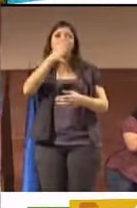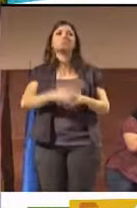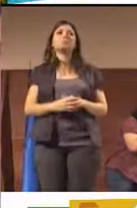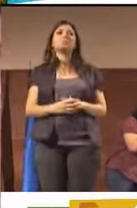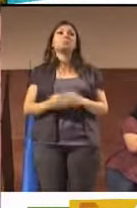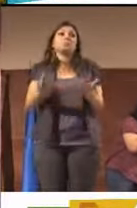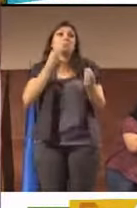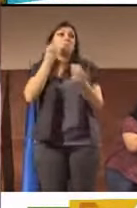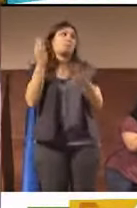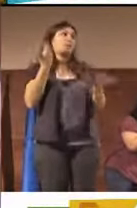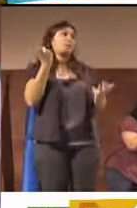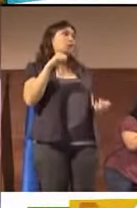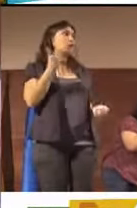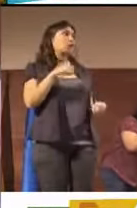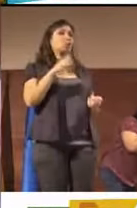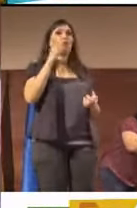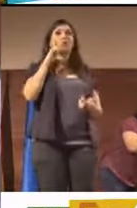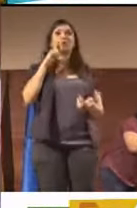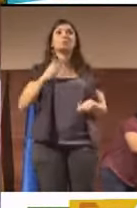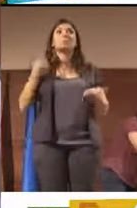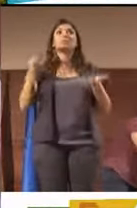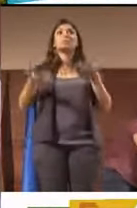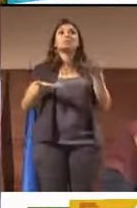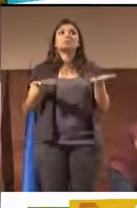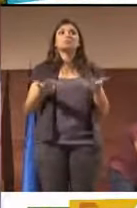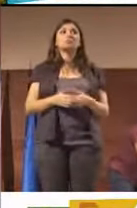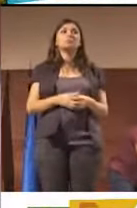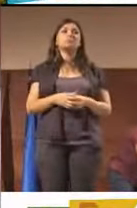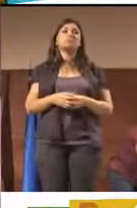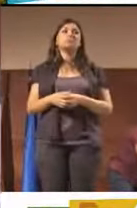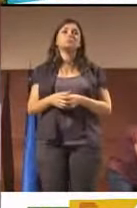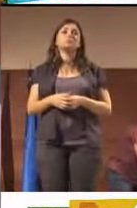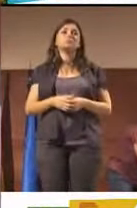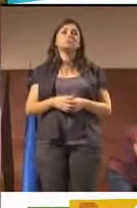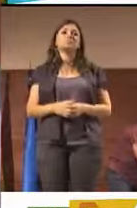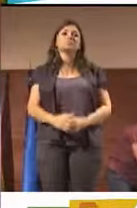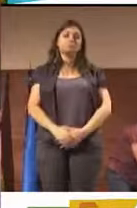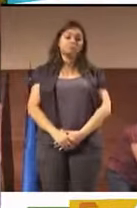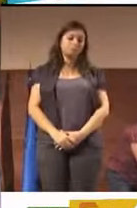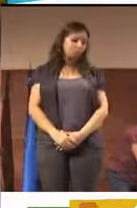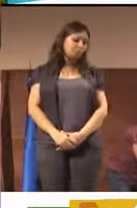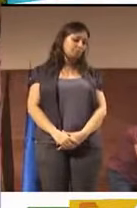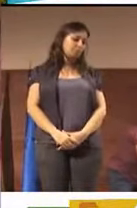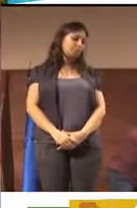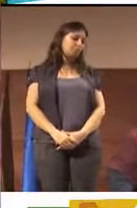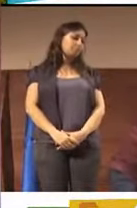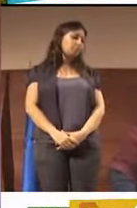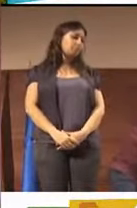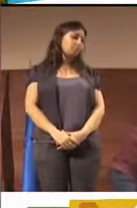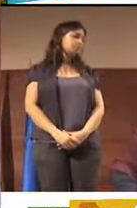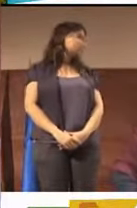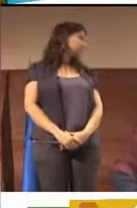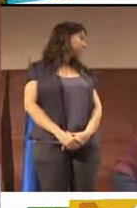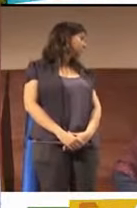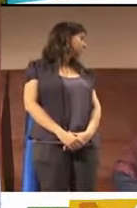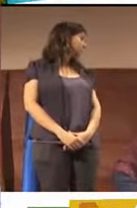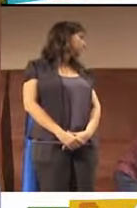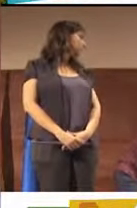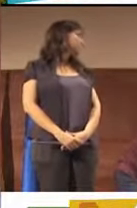Y bienvenido, no sé más que decir. Sí, gracias. Hemos colocado el pincho. Creo que no hemos colocado el pincho